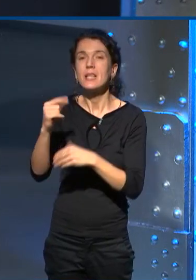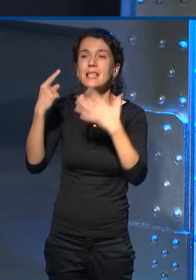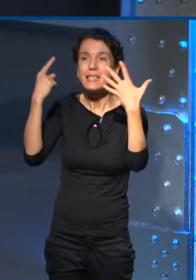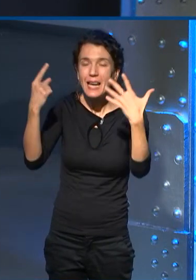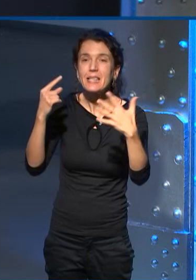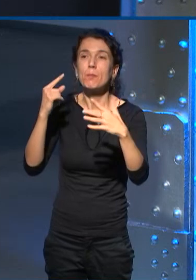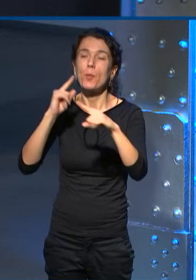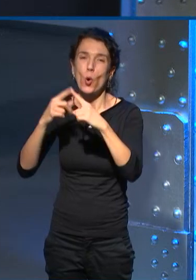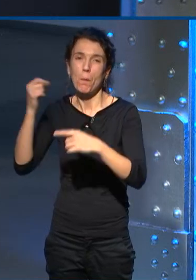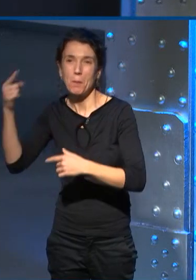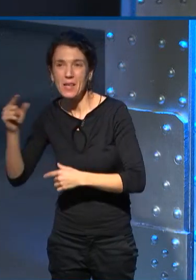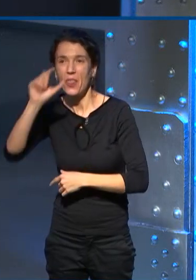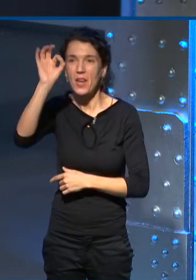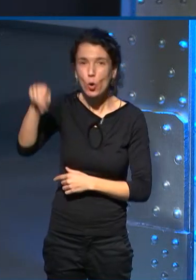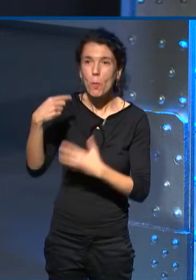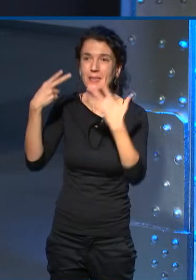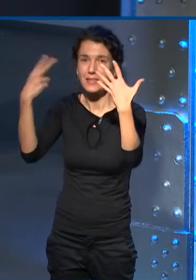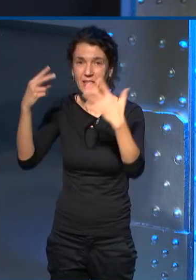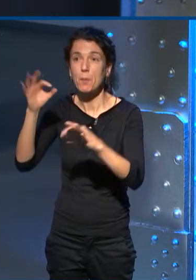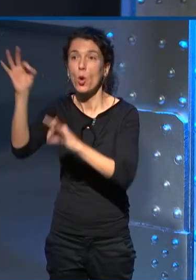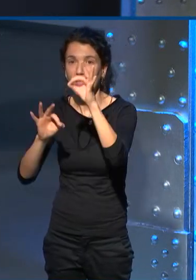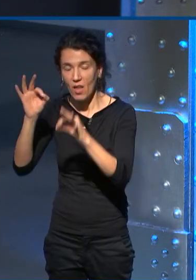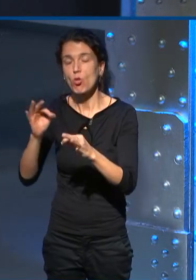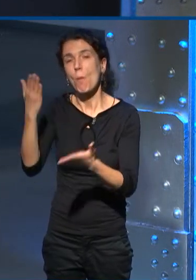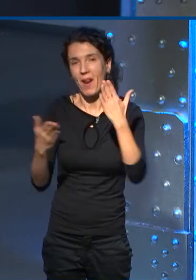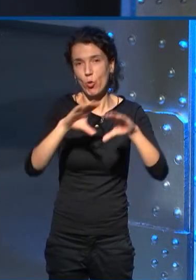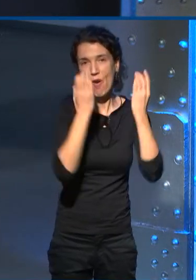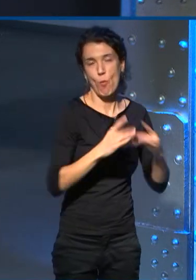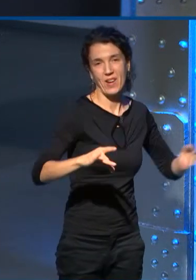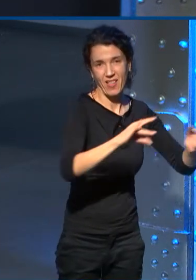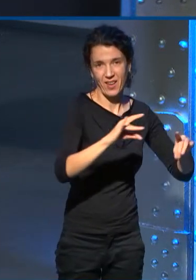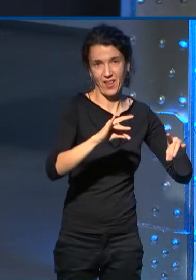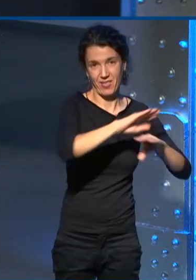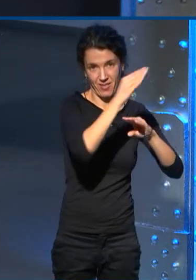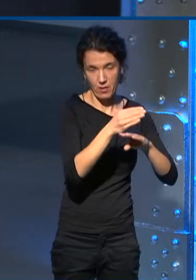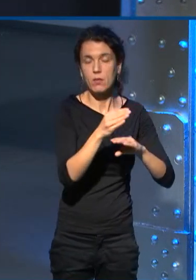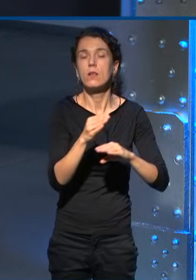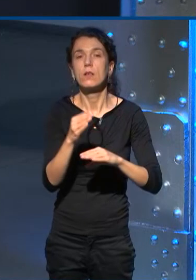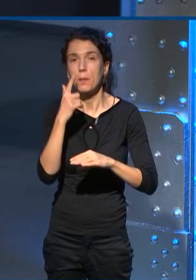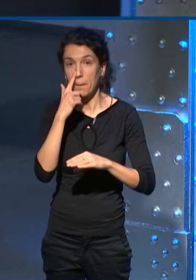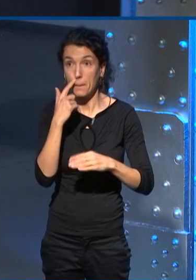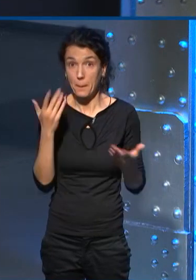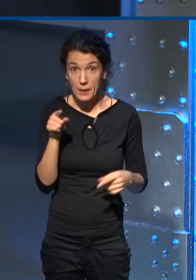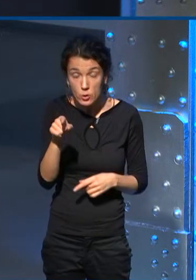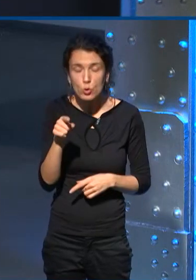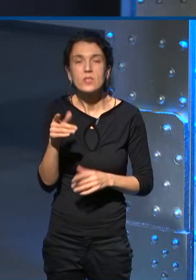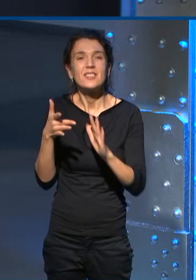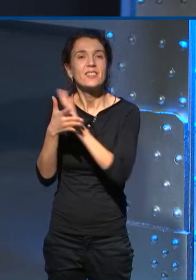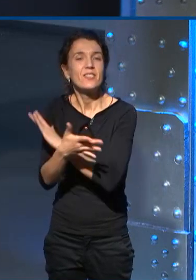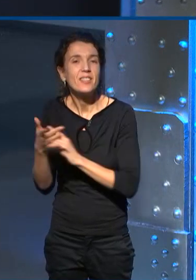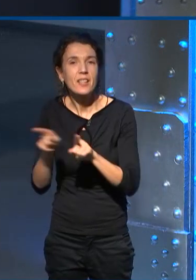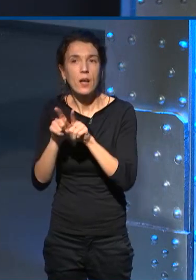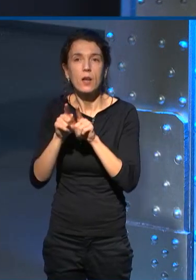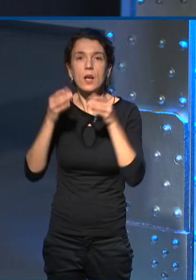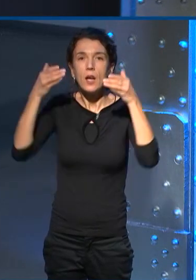6-7 por 1000, un 0,7% de la atmósfera terrestre, según la estación y tal, del año. Pero eso hace que se puede ir con un